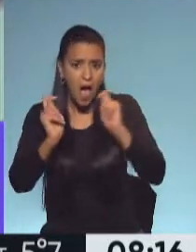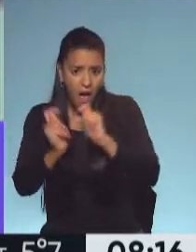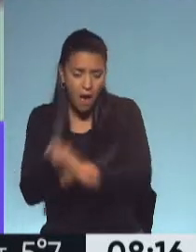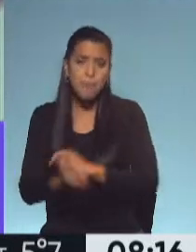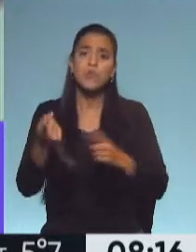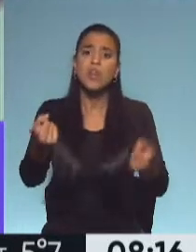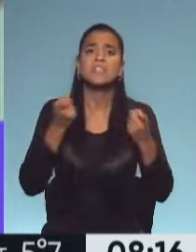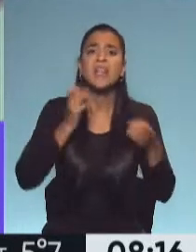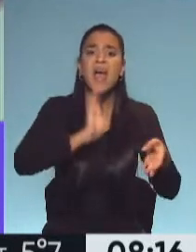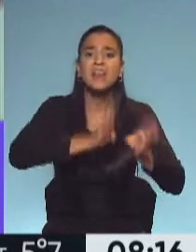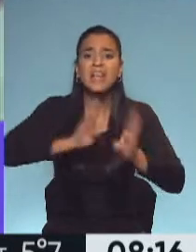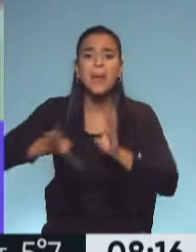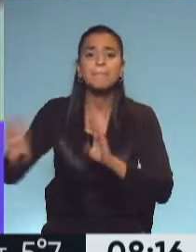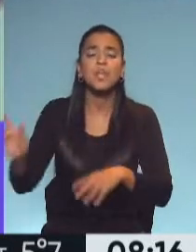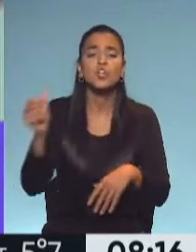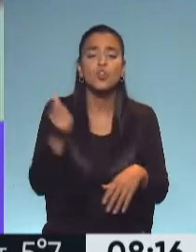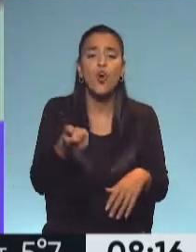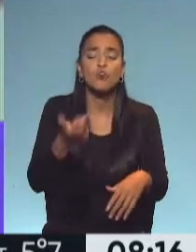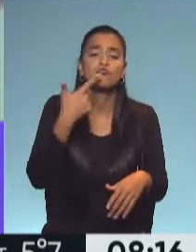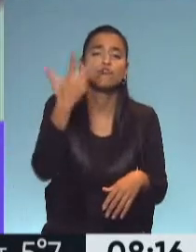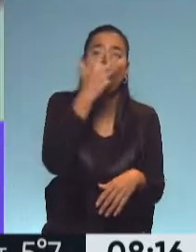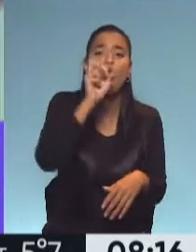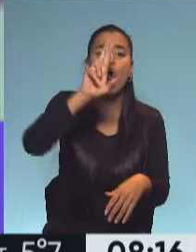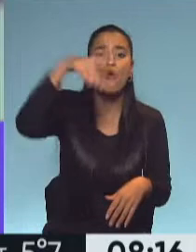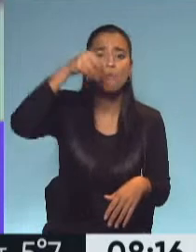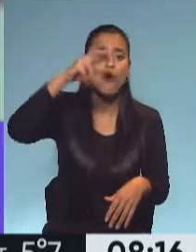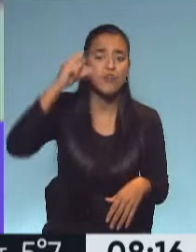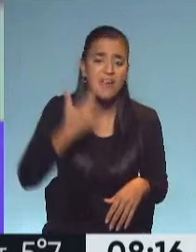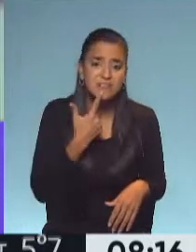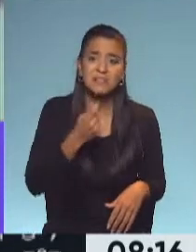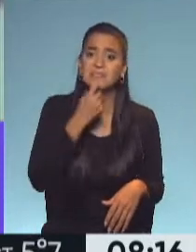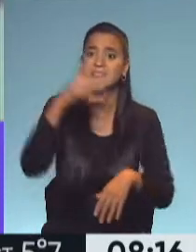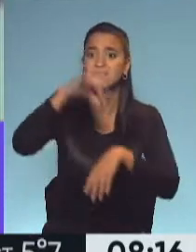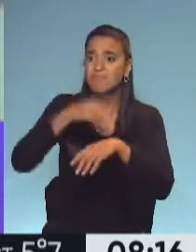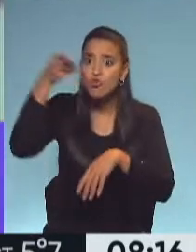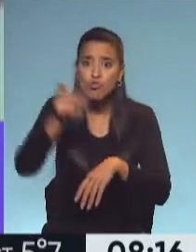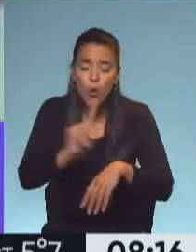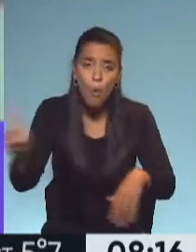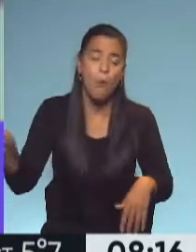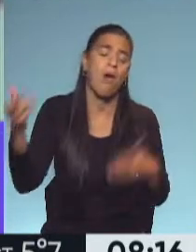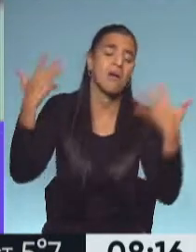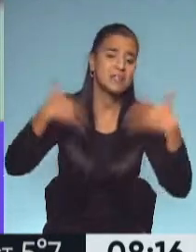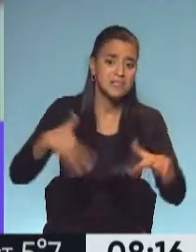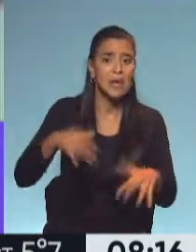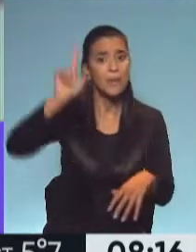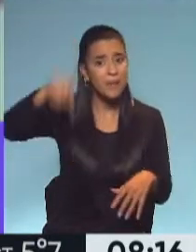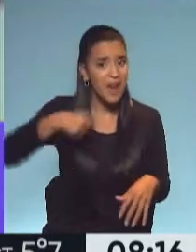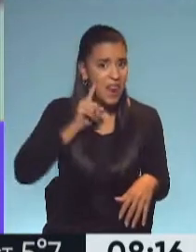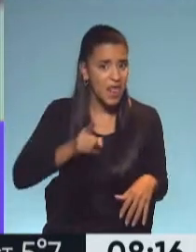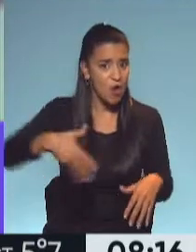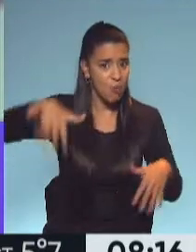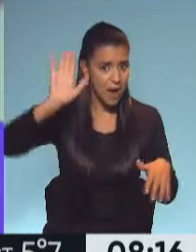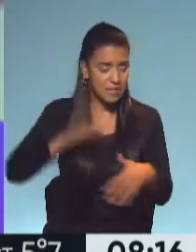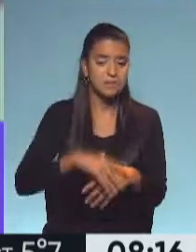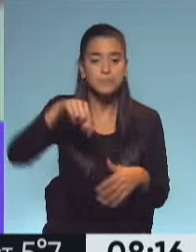de un tratamiento hormonal y que cuando se hace alejado del sistema de salud, alejado de las consultas médicas, obviamente tiene riesgos aún mayores. Si